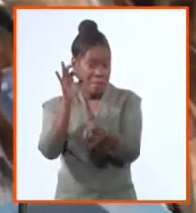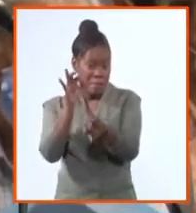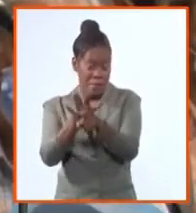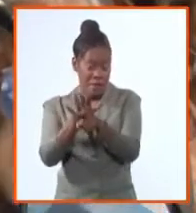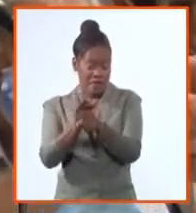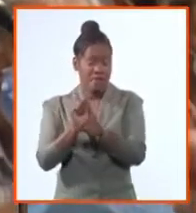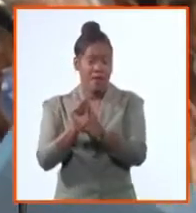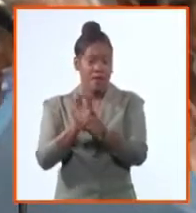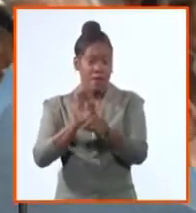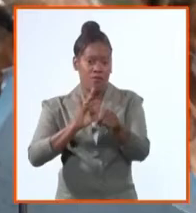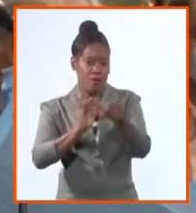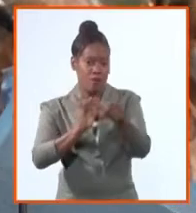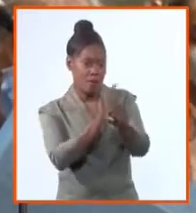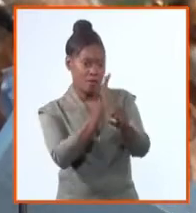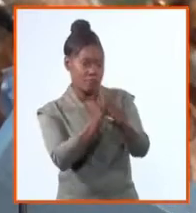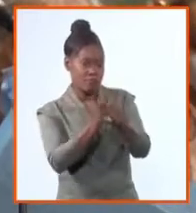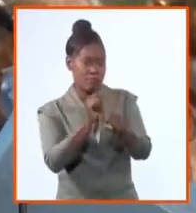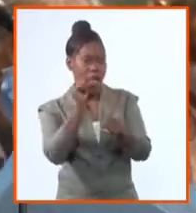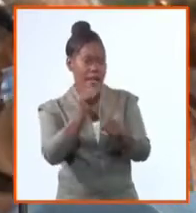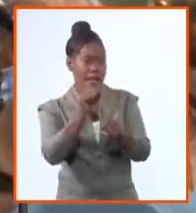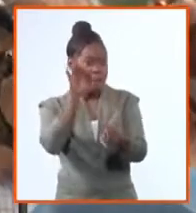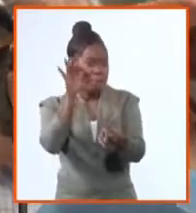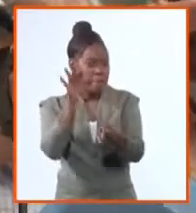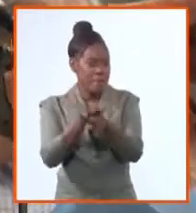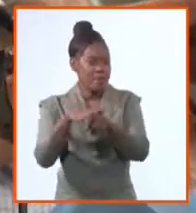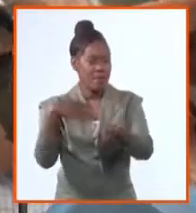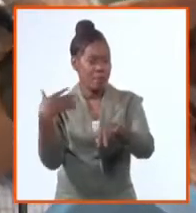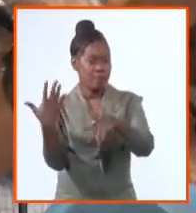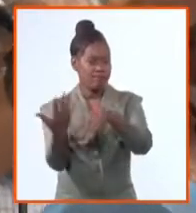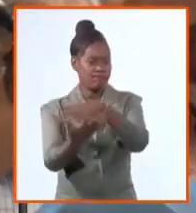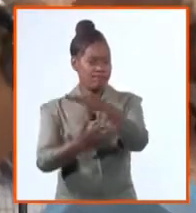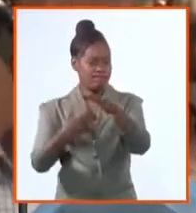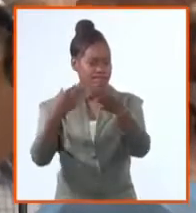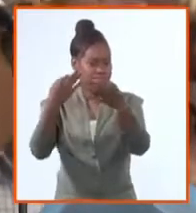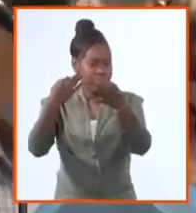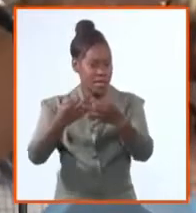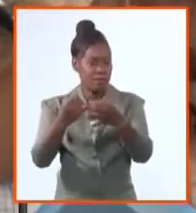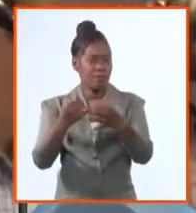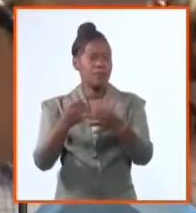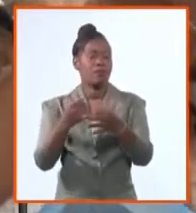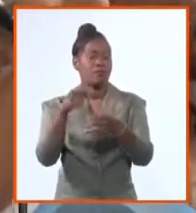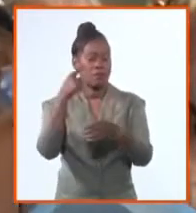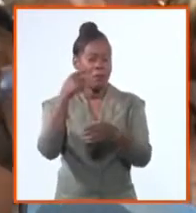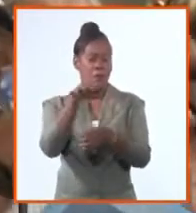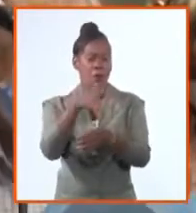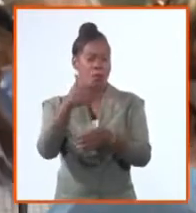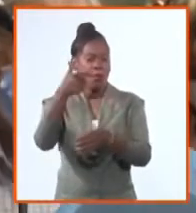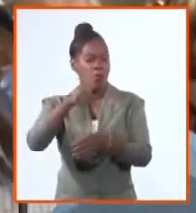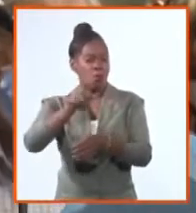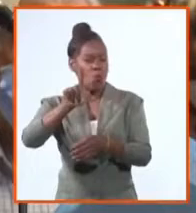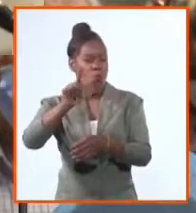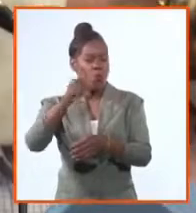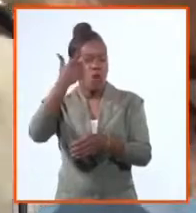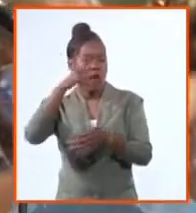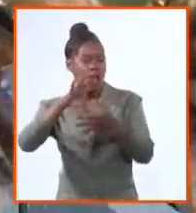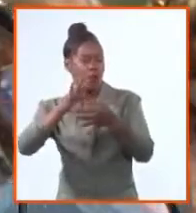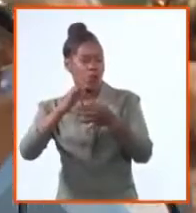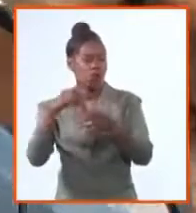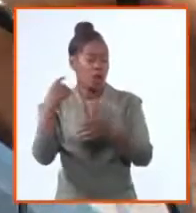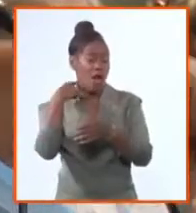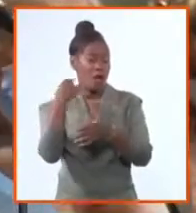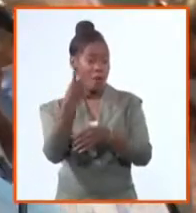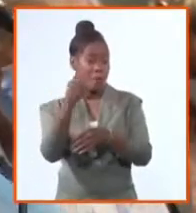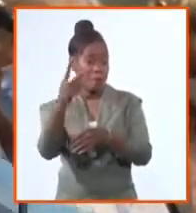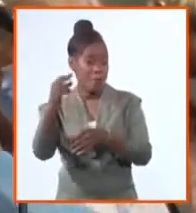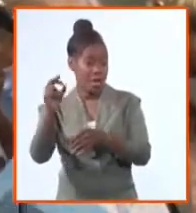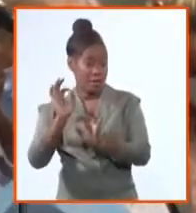Y ese acatamiento nos hizo agua por ahí. Y se ve perfectamente en los meses de julio, agosto, septiembre de